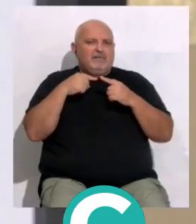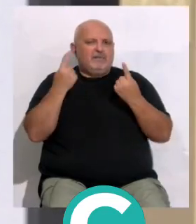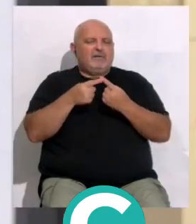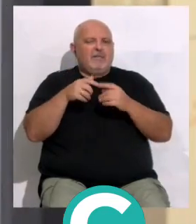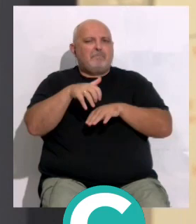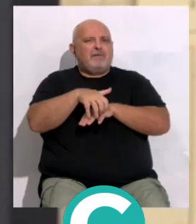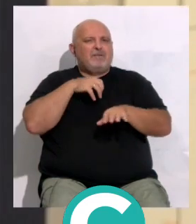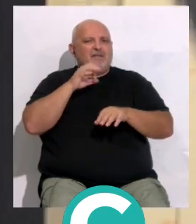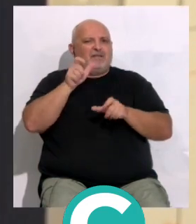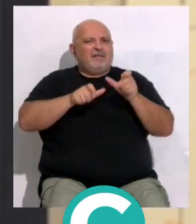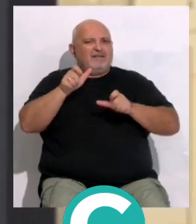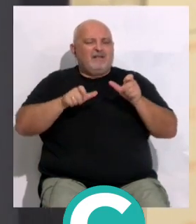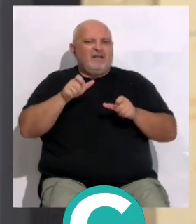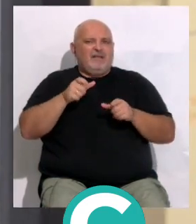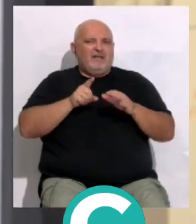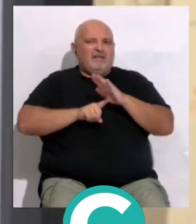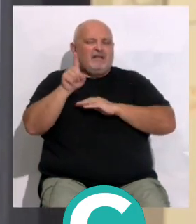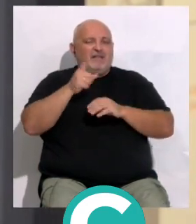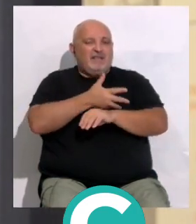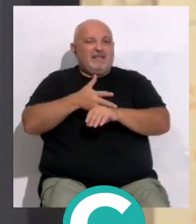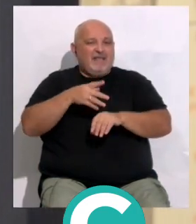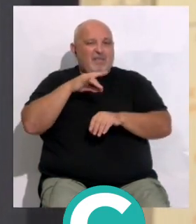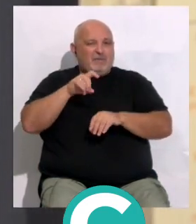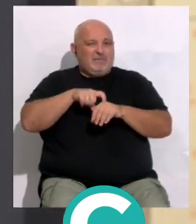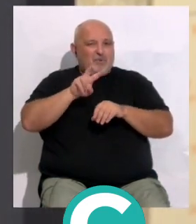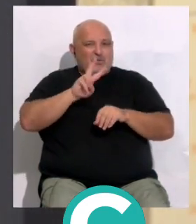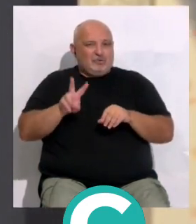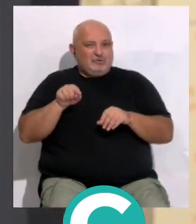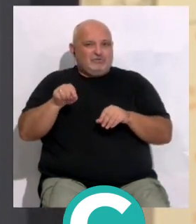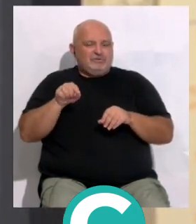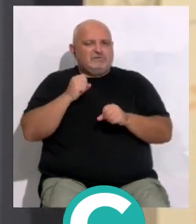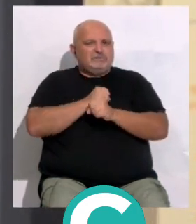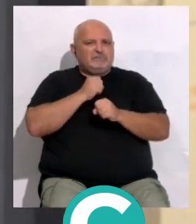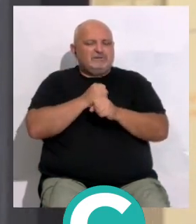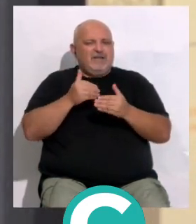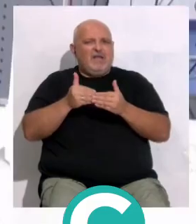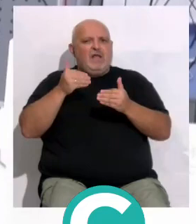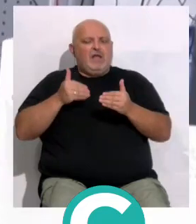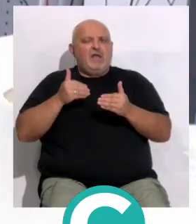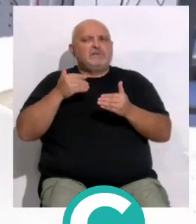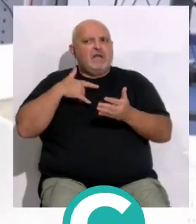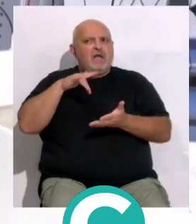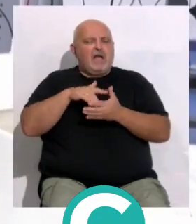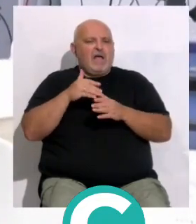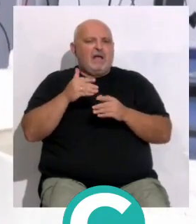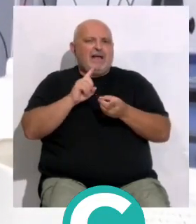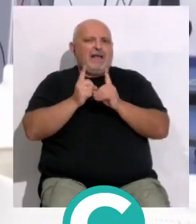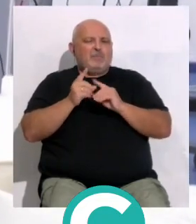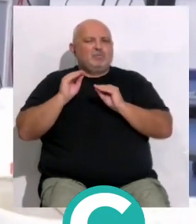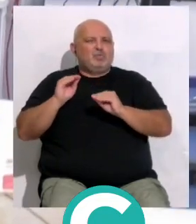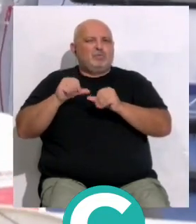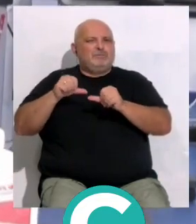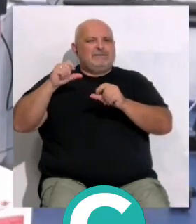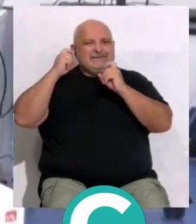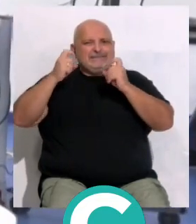la mayoría de las personas que desarrollan diabetes tipo 2 con las que han trabajado han intentado previamente cambios en su estilo